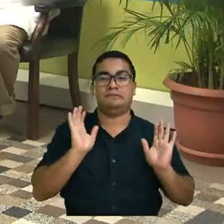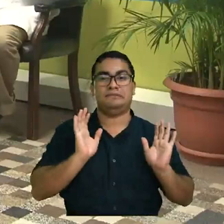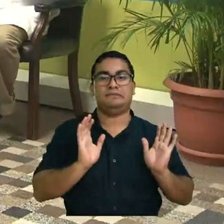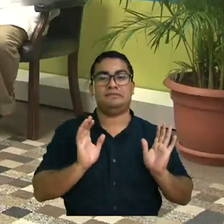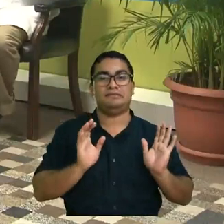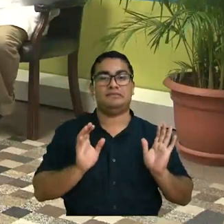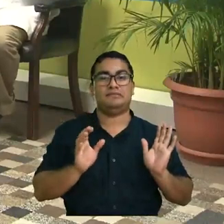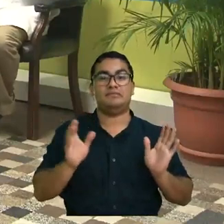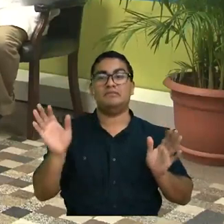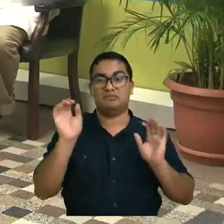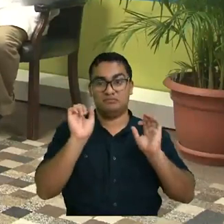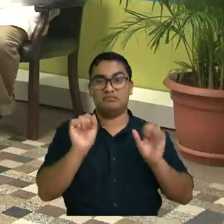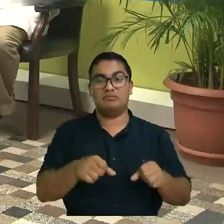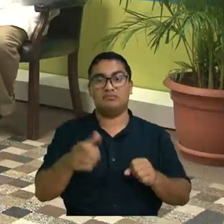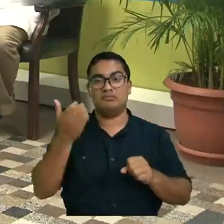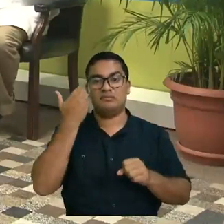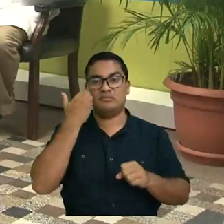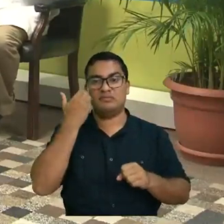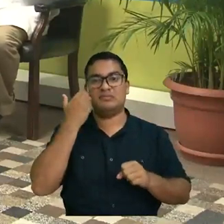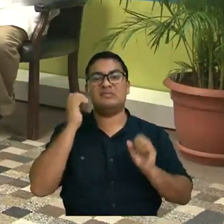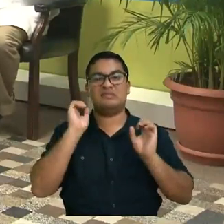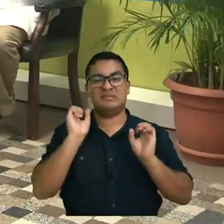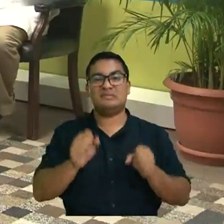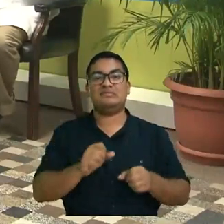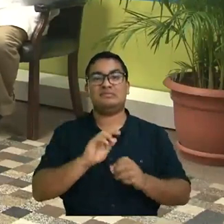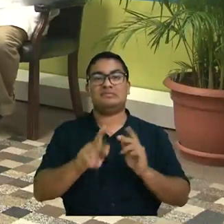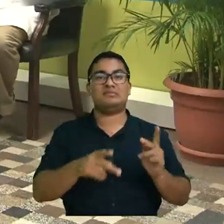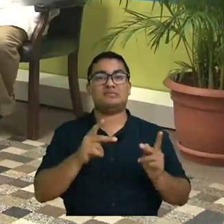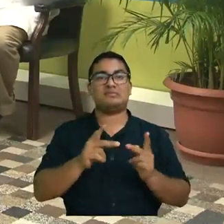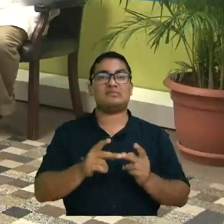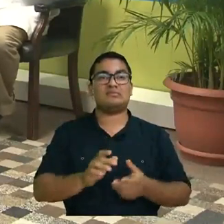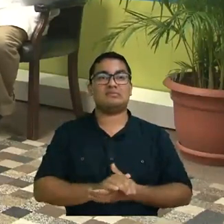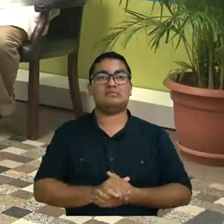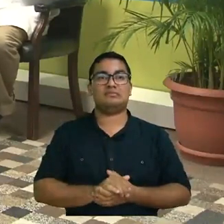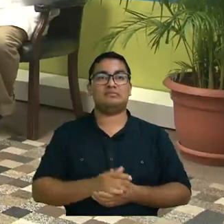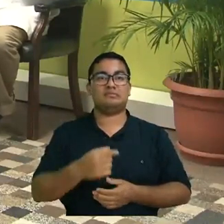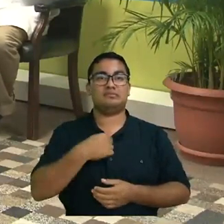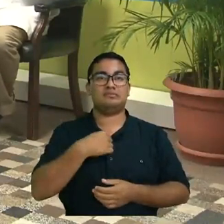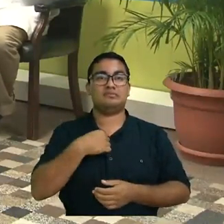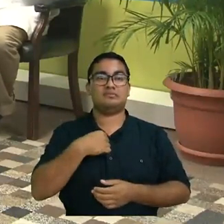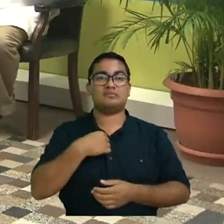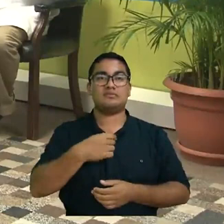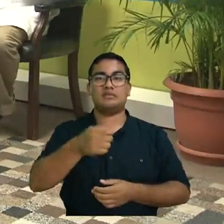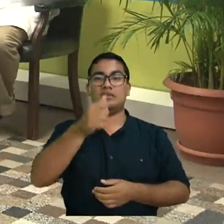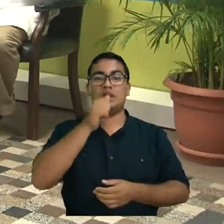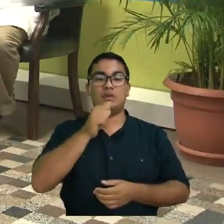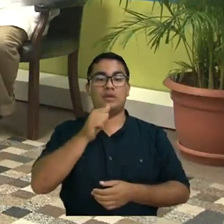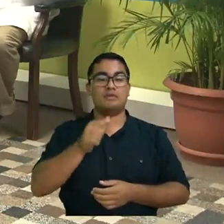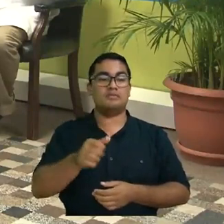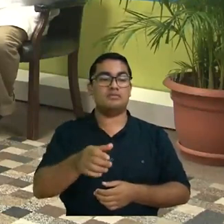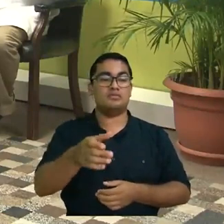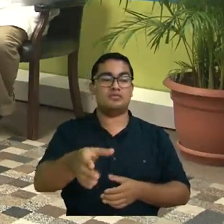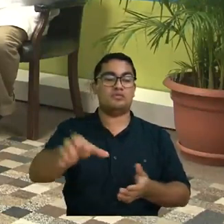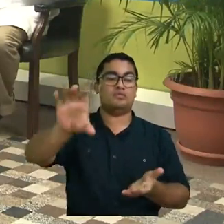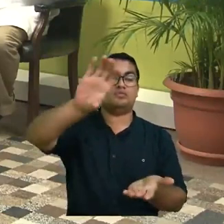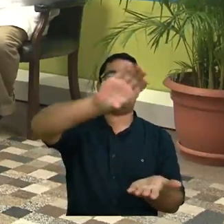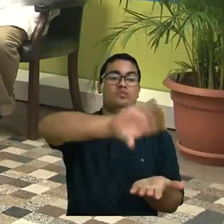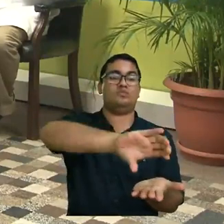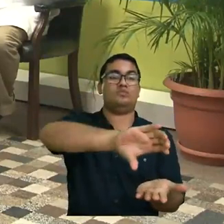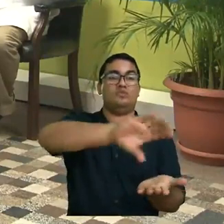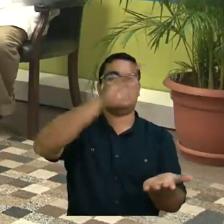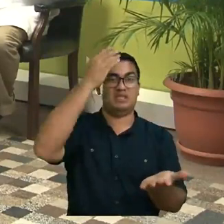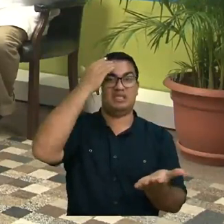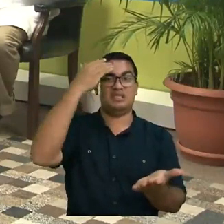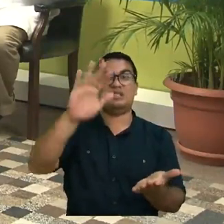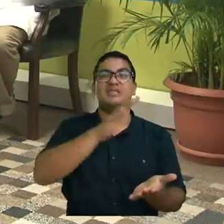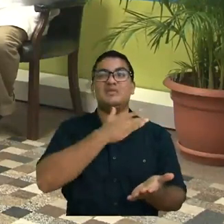Exactamente. Es una forma de transmisión eficaz. Pero si yo tomo esta agua, lo pongo boca abajo, digo, está sucio. Hay que lavar,